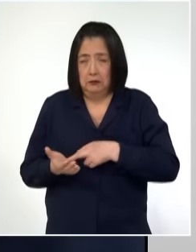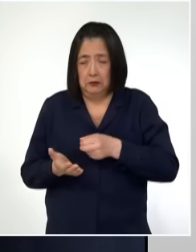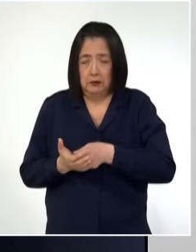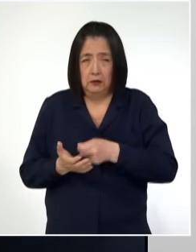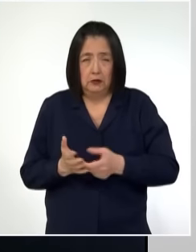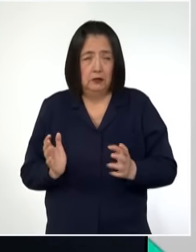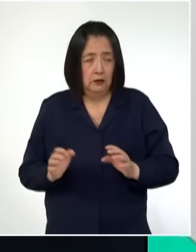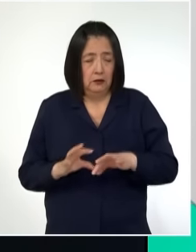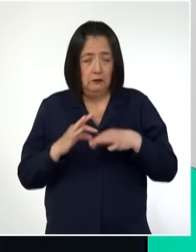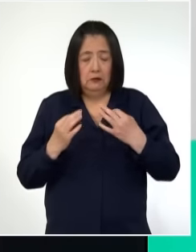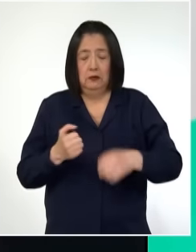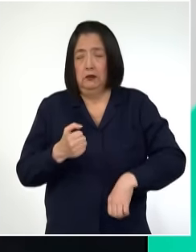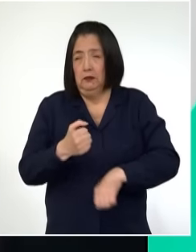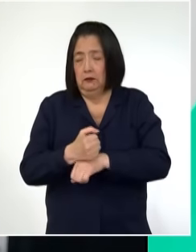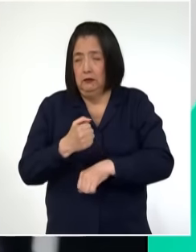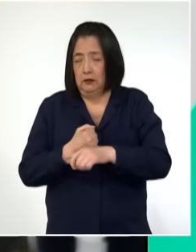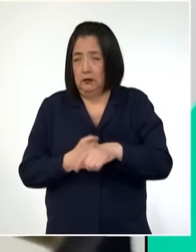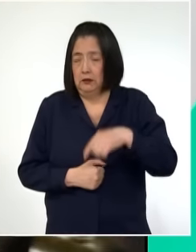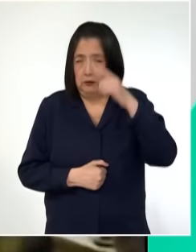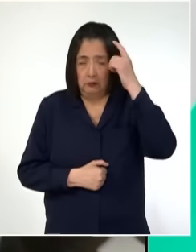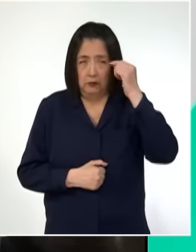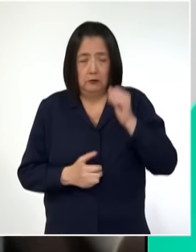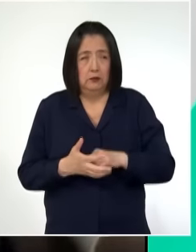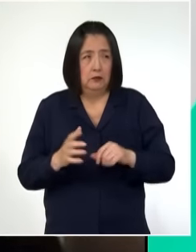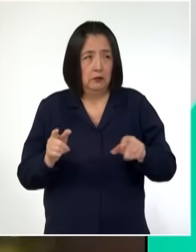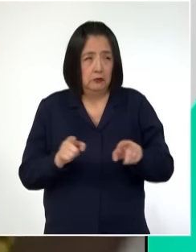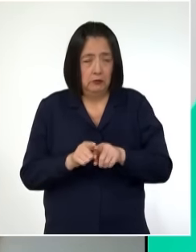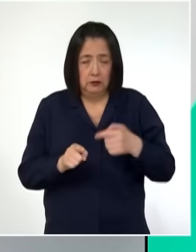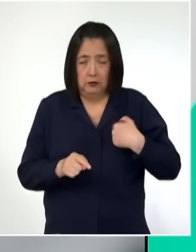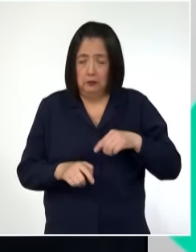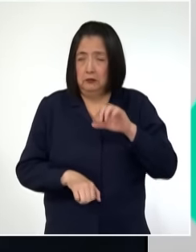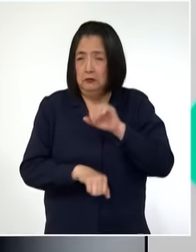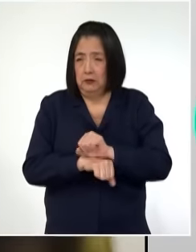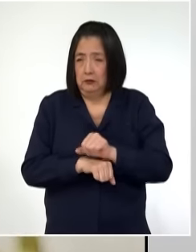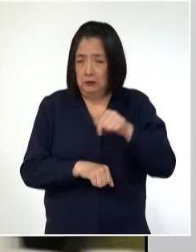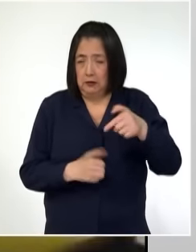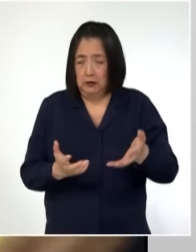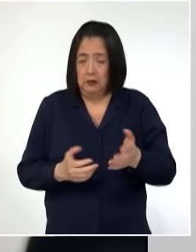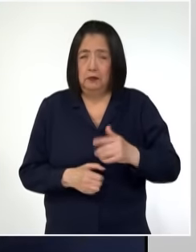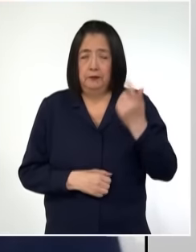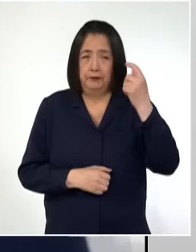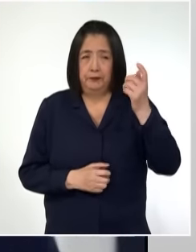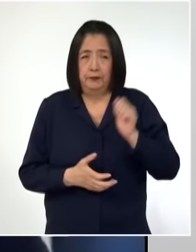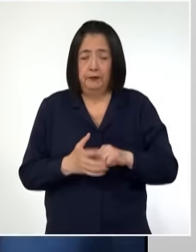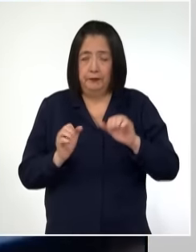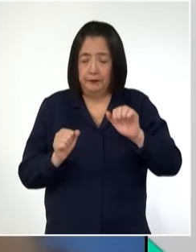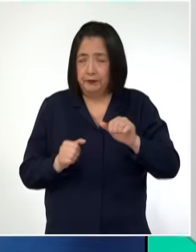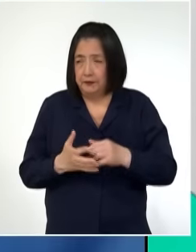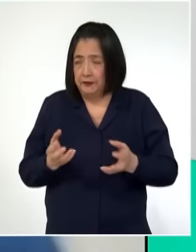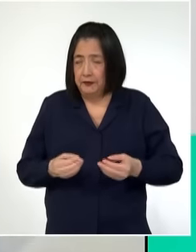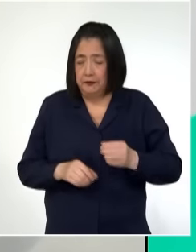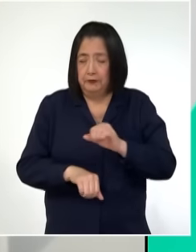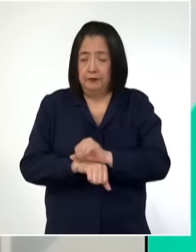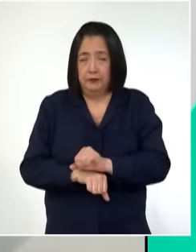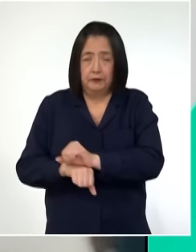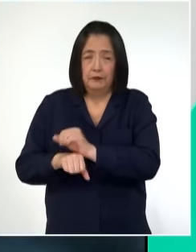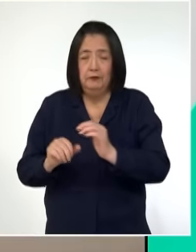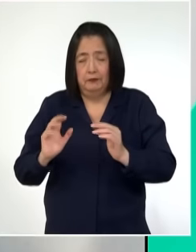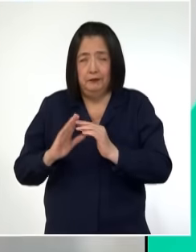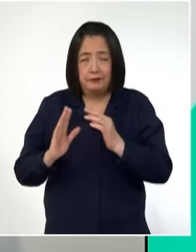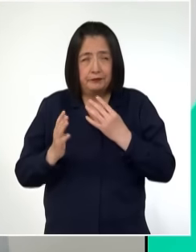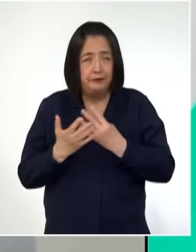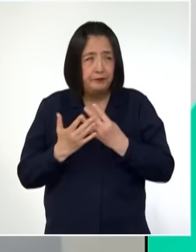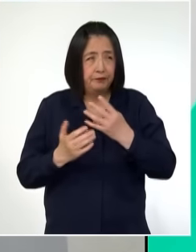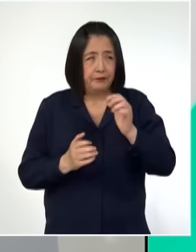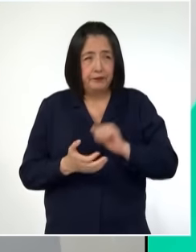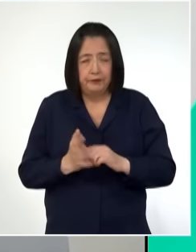del futbolista Paolo Guerrero. También nosotros lo capturamos acá en Trujillo, lo pusimos a disposición, fue al penal, en